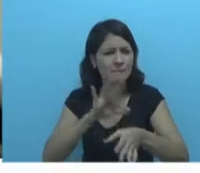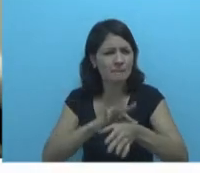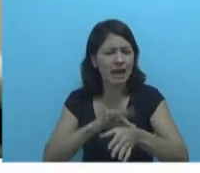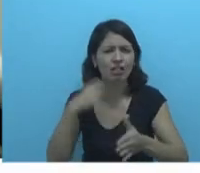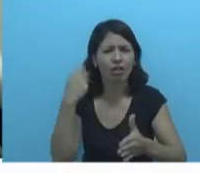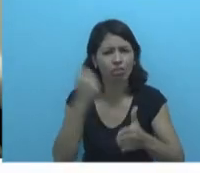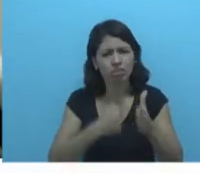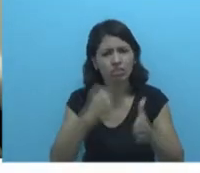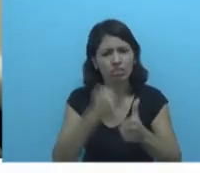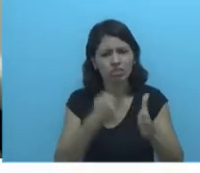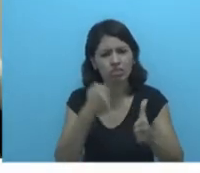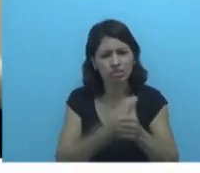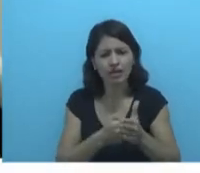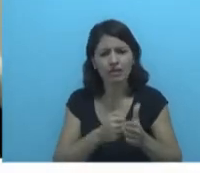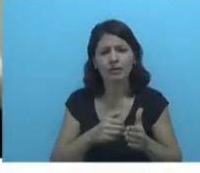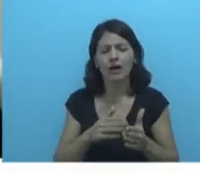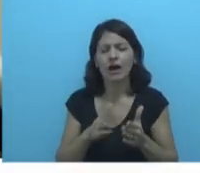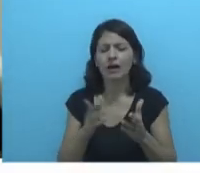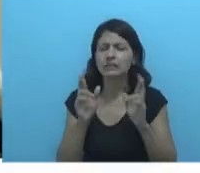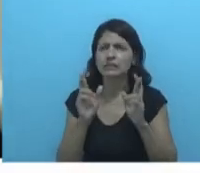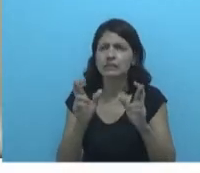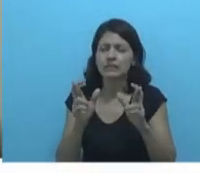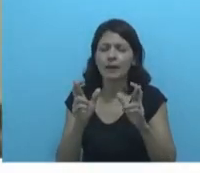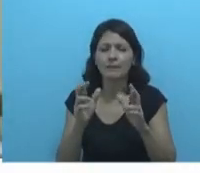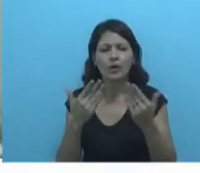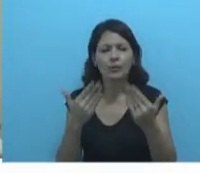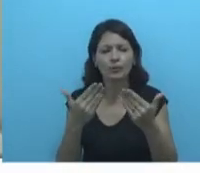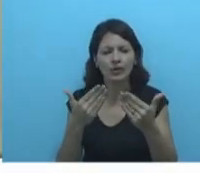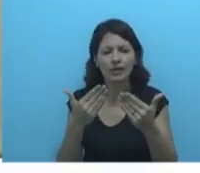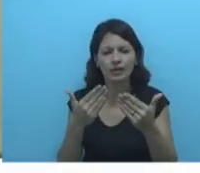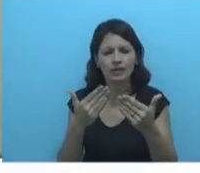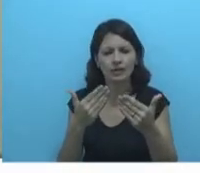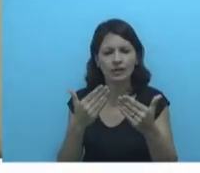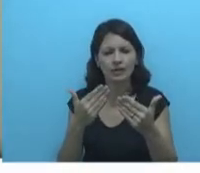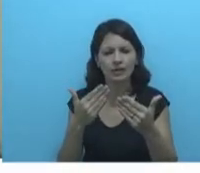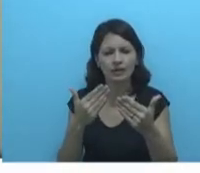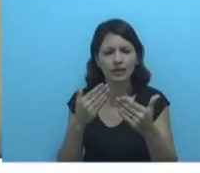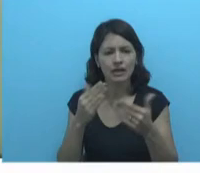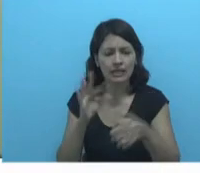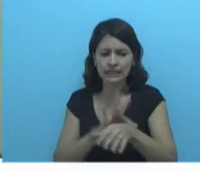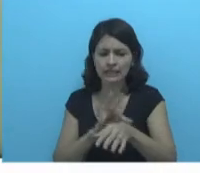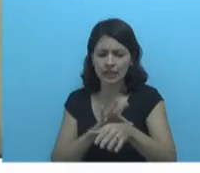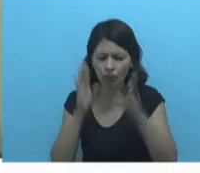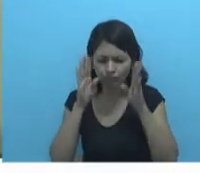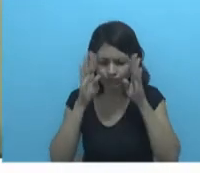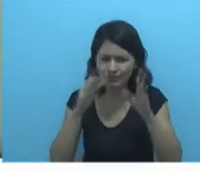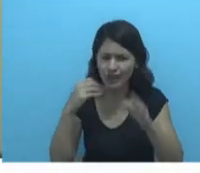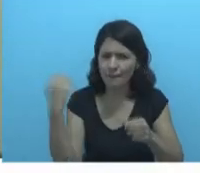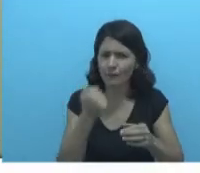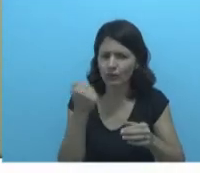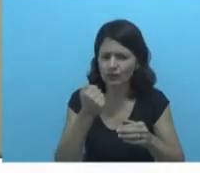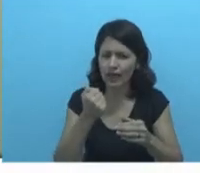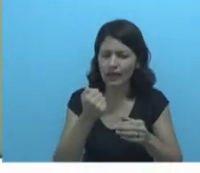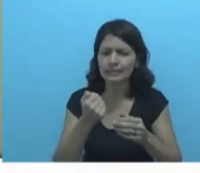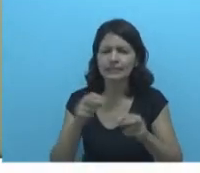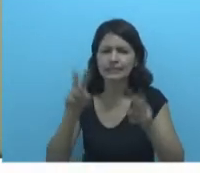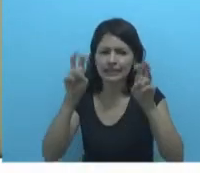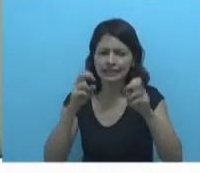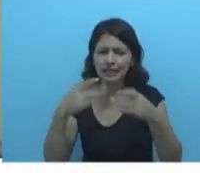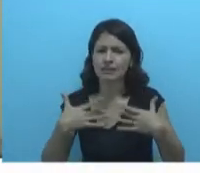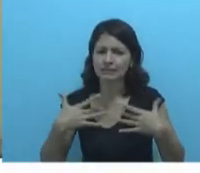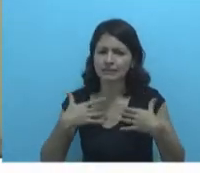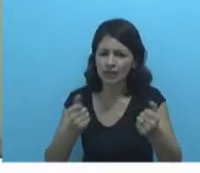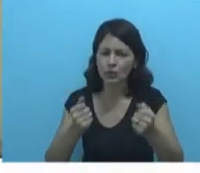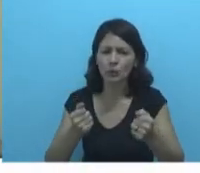vayamos a hacer en otro momento de la historia. Ojalá me equivoque, ojalá en algún momento la salud se tome en cuenta y que realmente cuando hablemos de salud lo hablemos desde el lugar